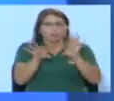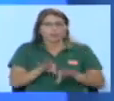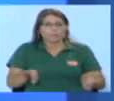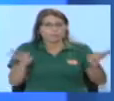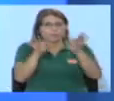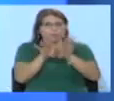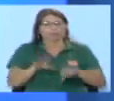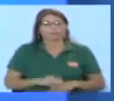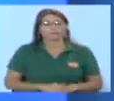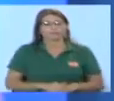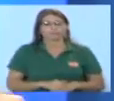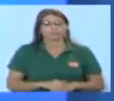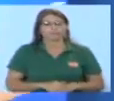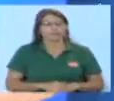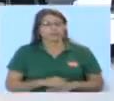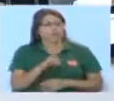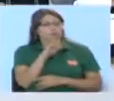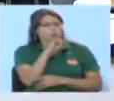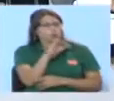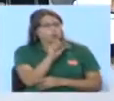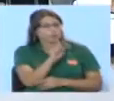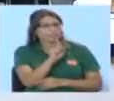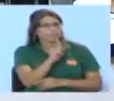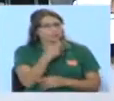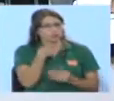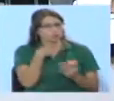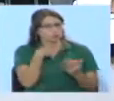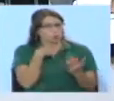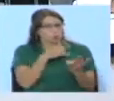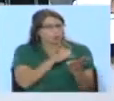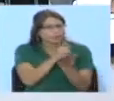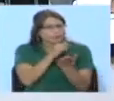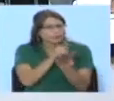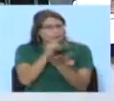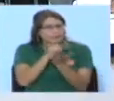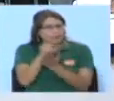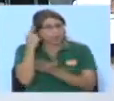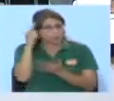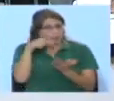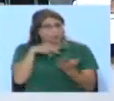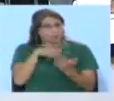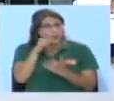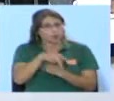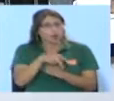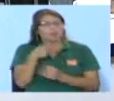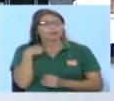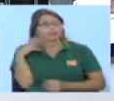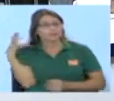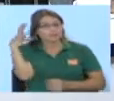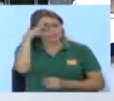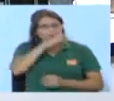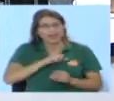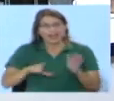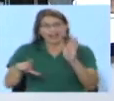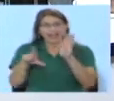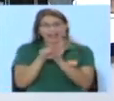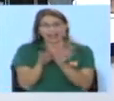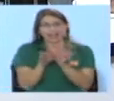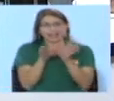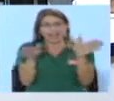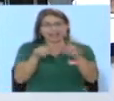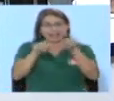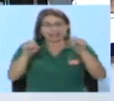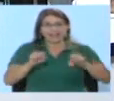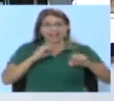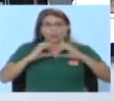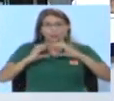Don Luis, yo investigando para este programa, me encontré precisamente que en la Ley General de Telecomunicaciones